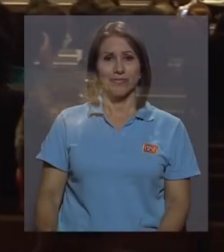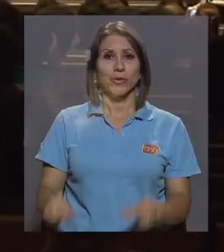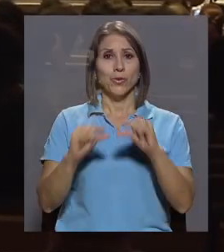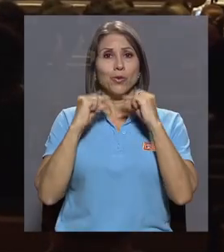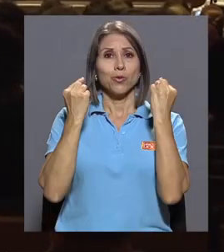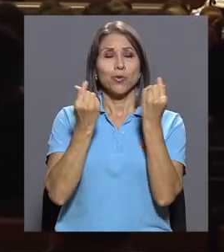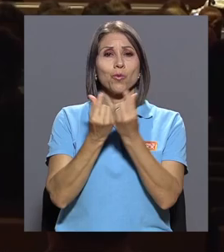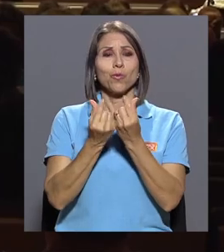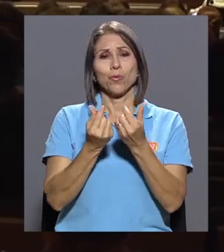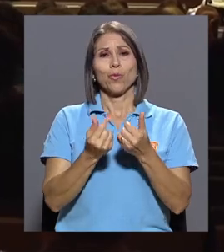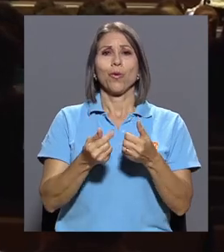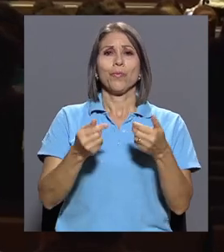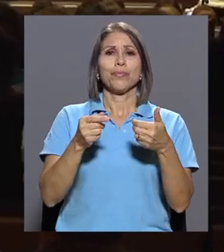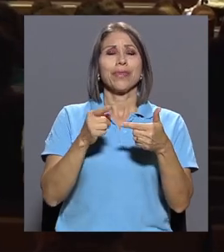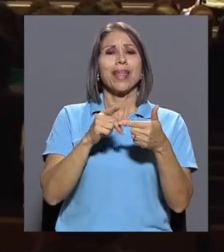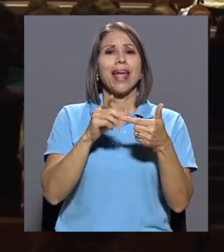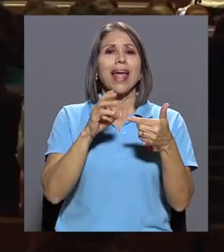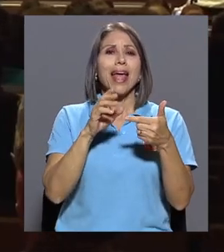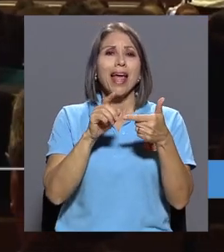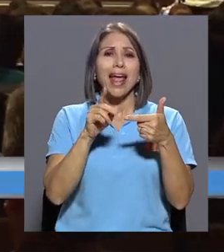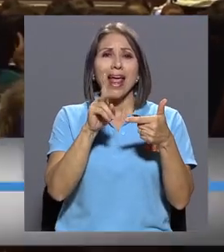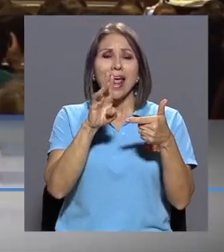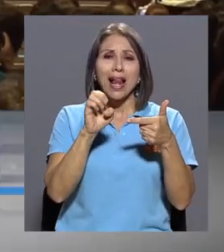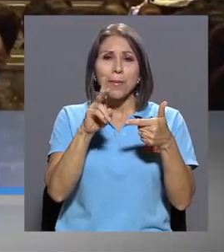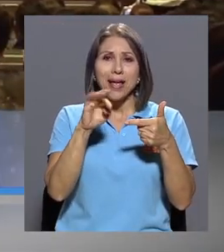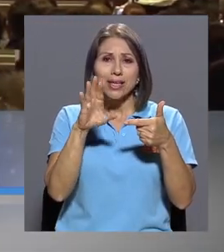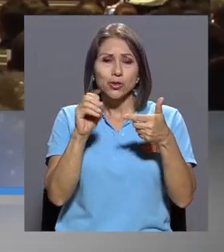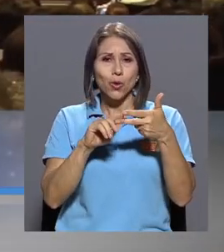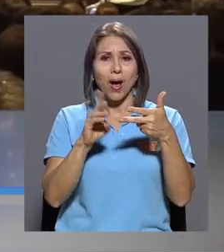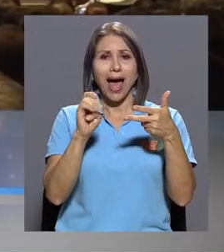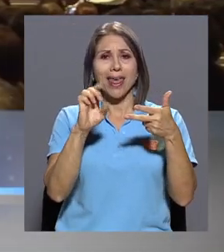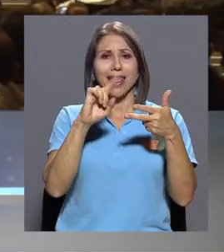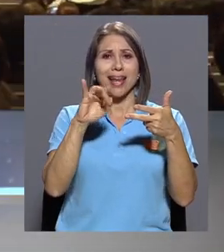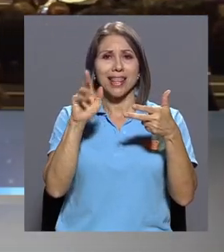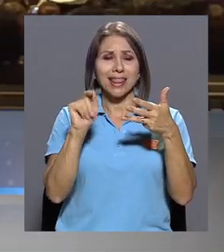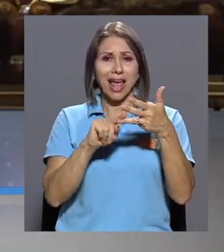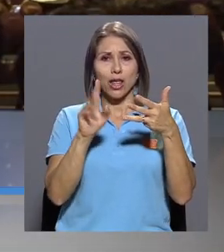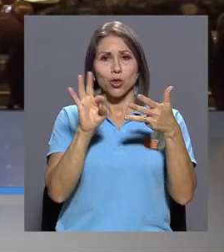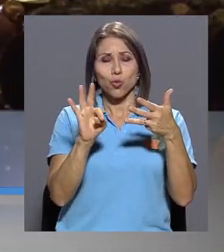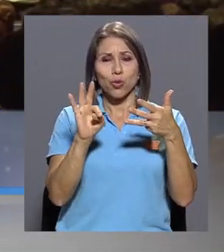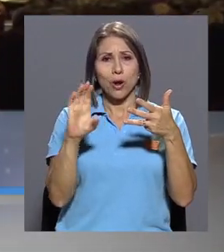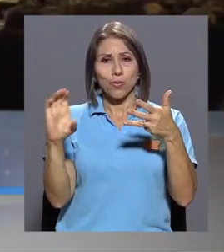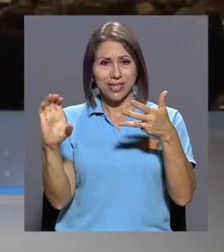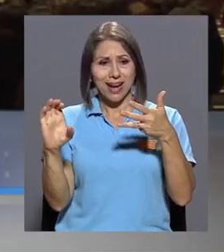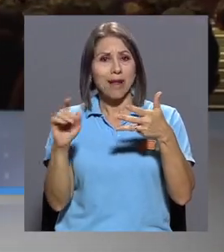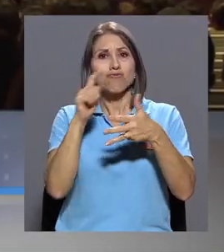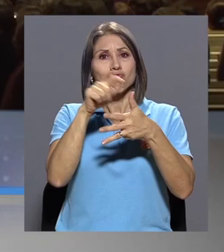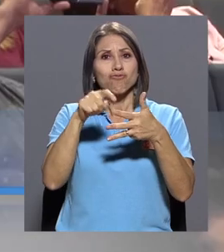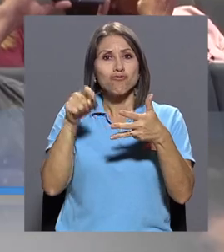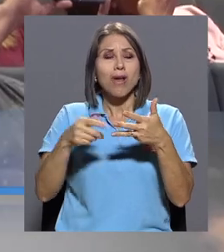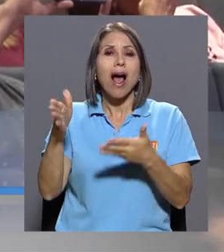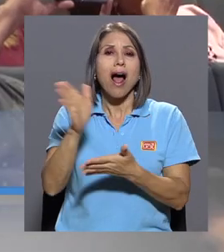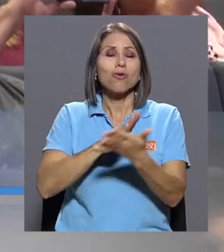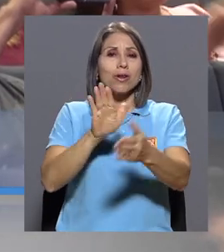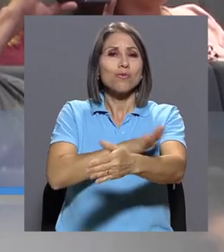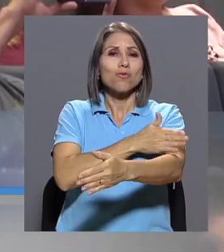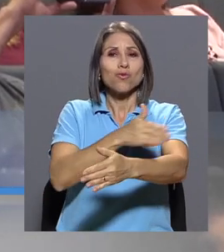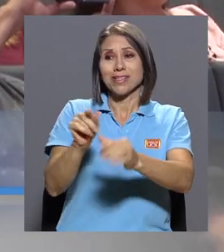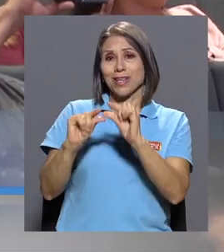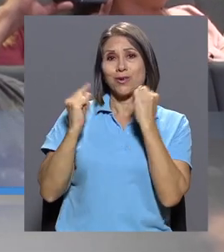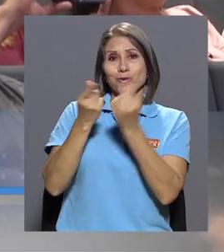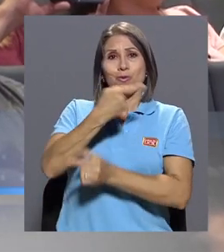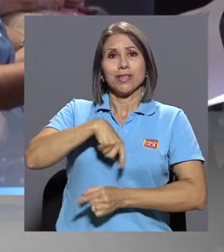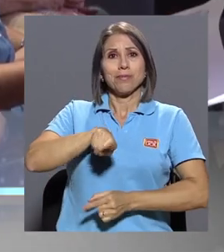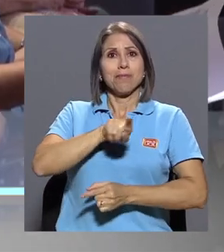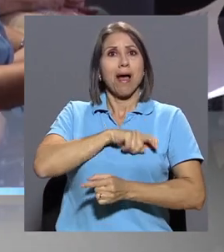La Rondalla, El Beso, Adelita y Tuna Compostelana fueron tan solo algunas de las obras populares que esta agrupación de España interpretó delante